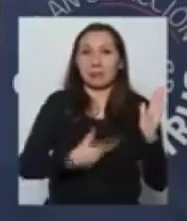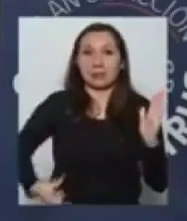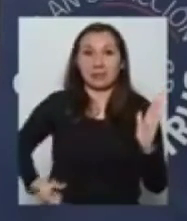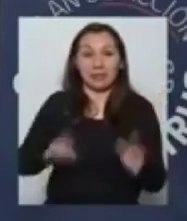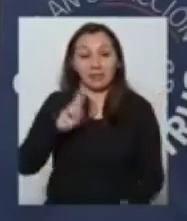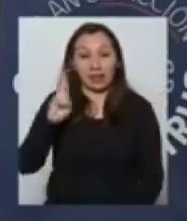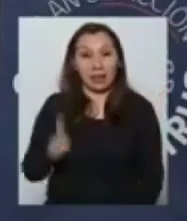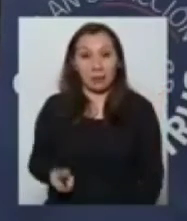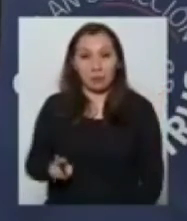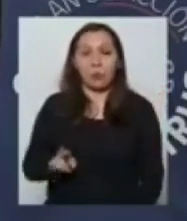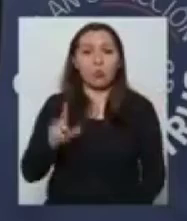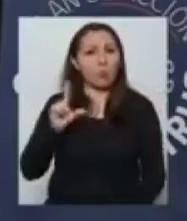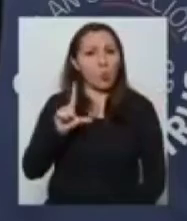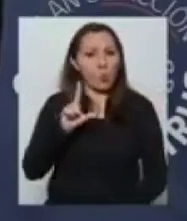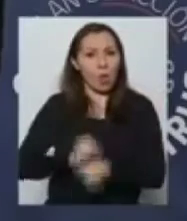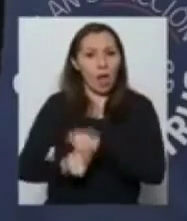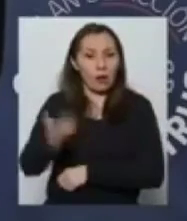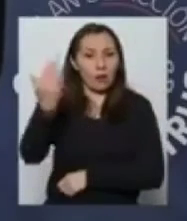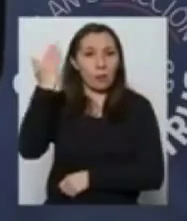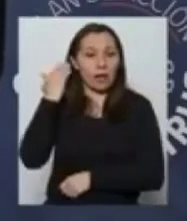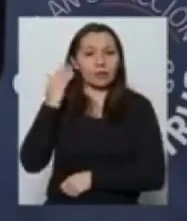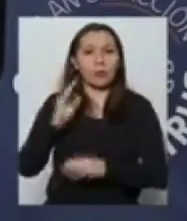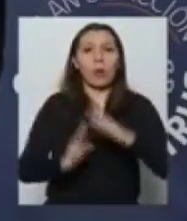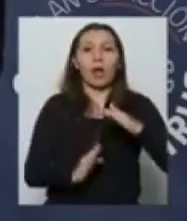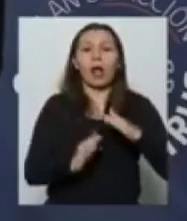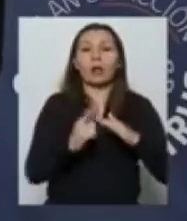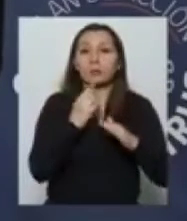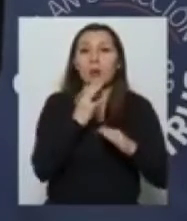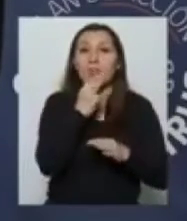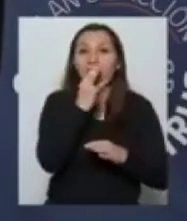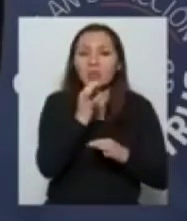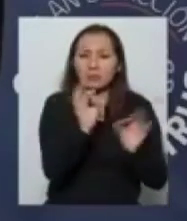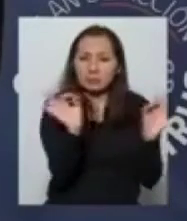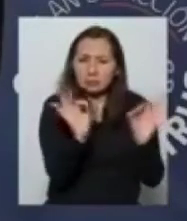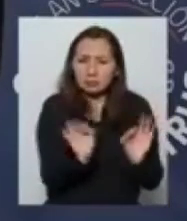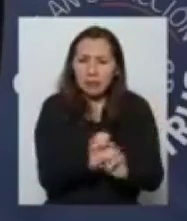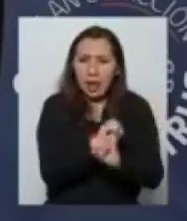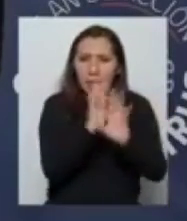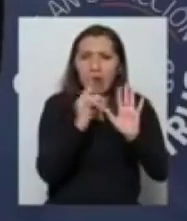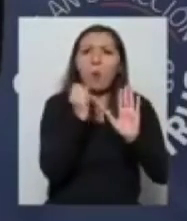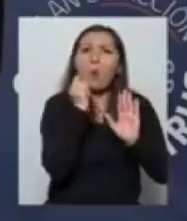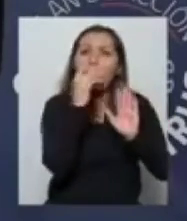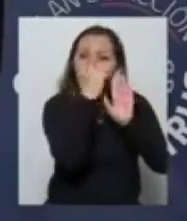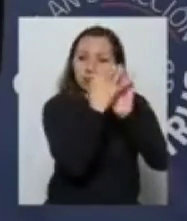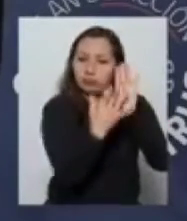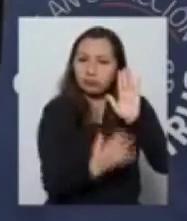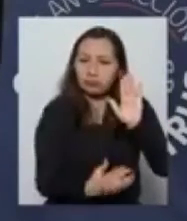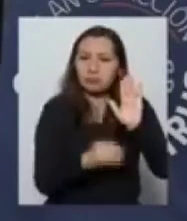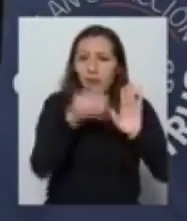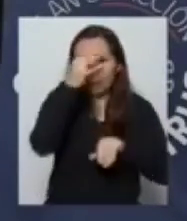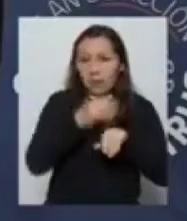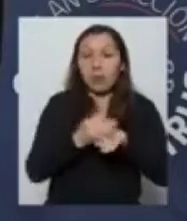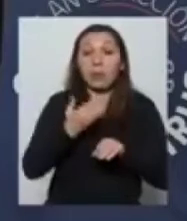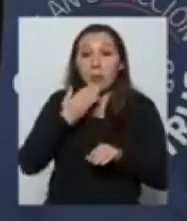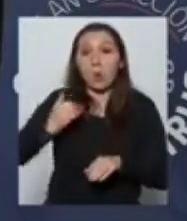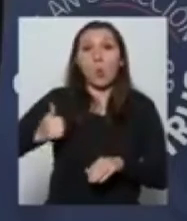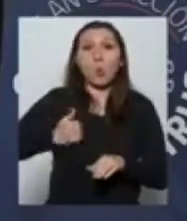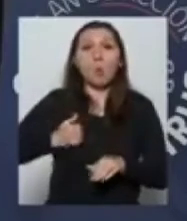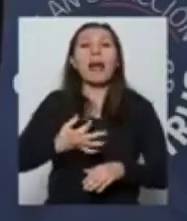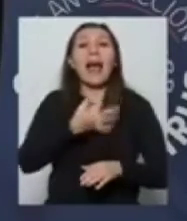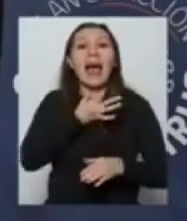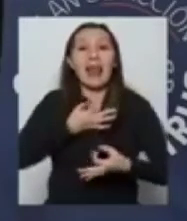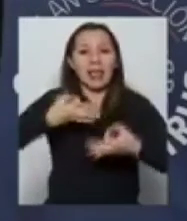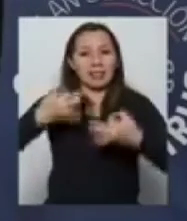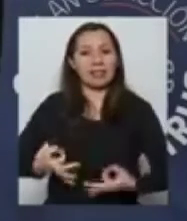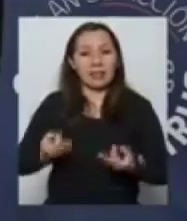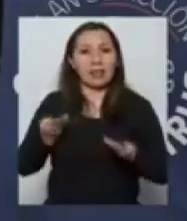la República de julio del año pasado quedaron claramente especificadas. Y, por supuesto, el cumplimiento de estas